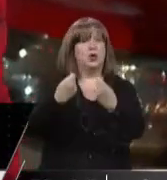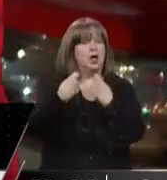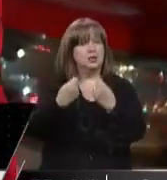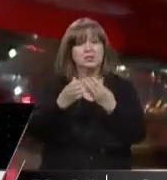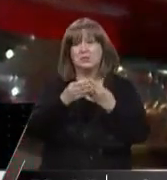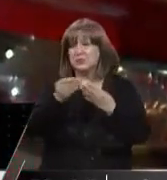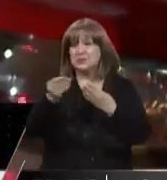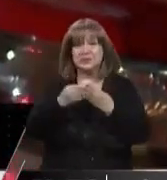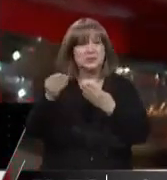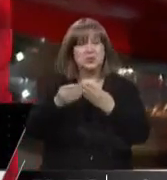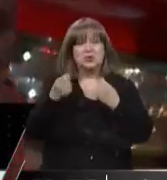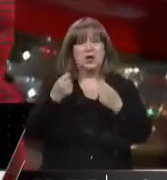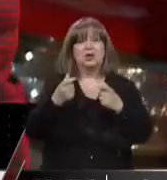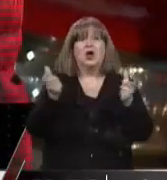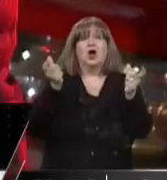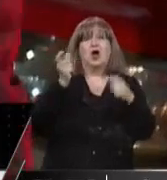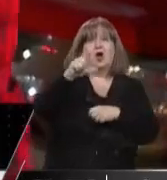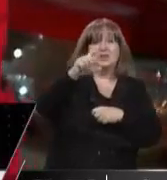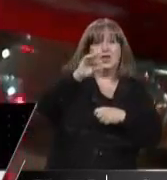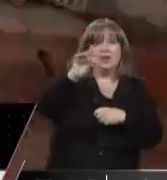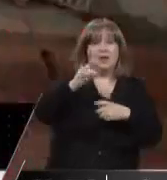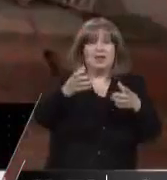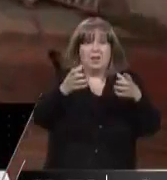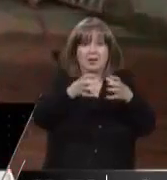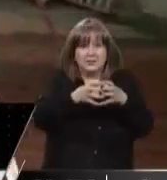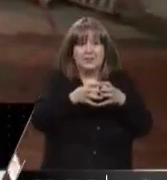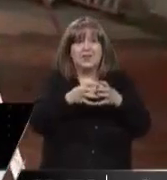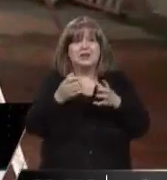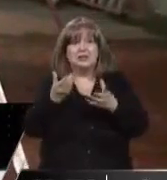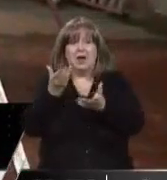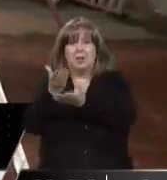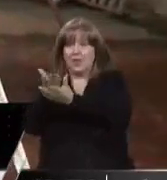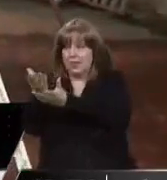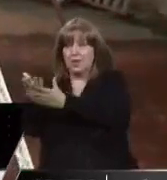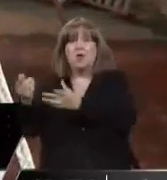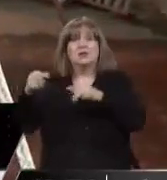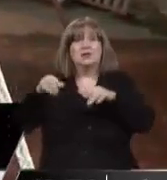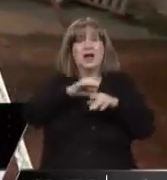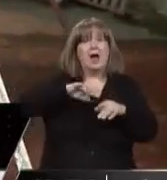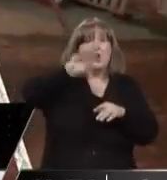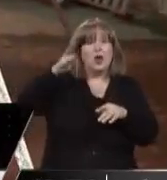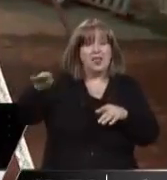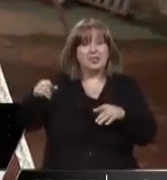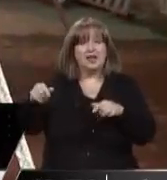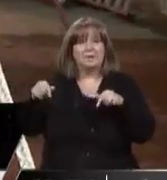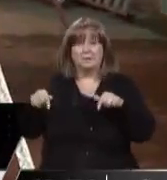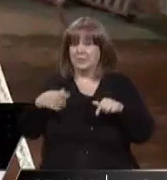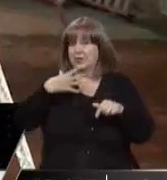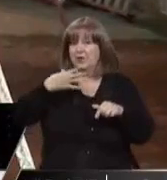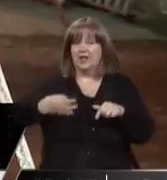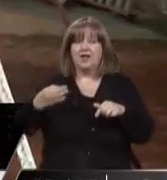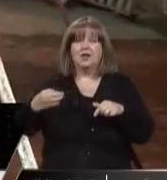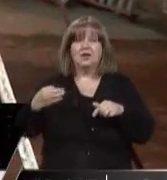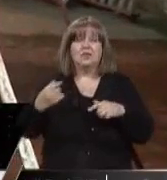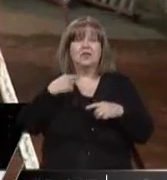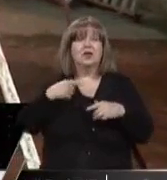comisión que viene trabajando ya hace varios años, se ha obtenido ya muchos vehículos, e inclusive hoy la campaña nos trae muy azotados, o sea, cuando